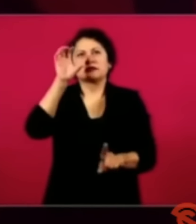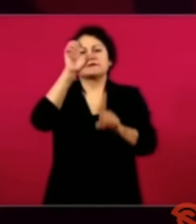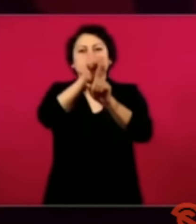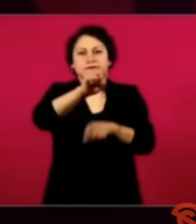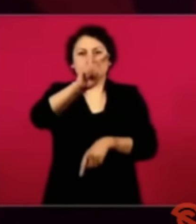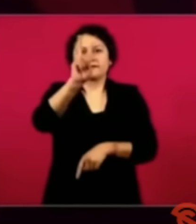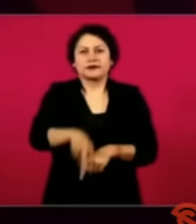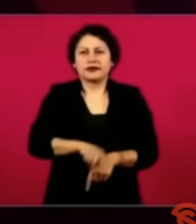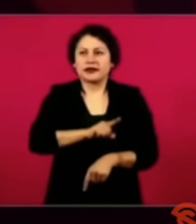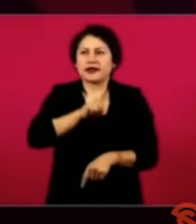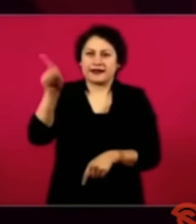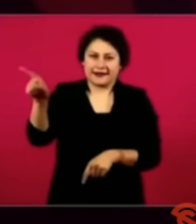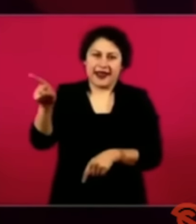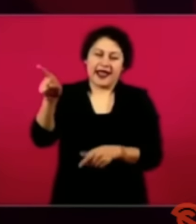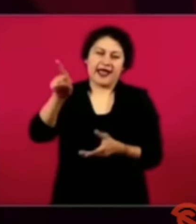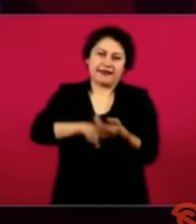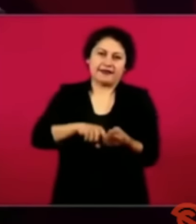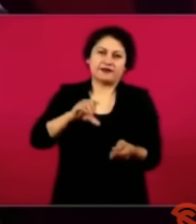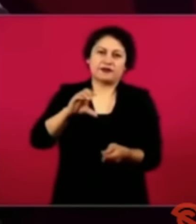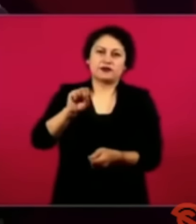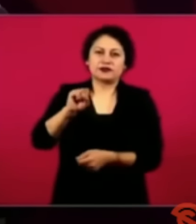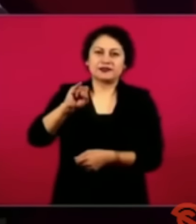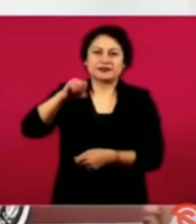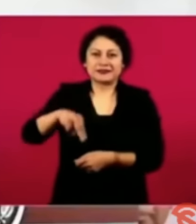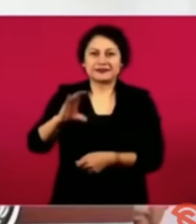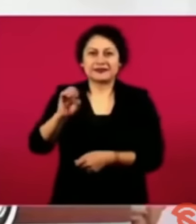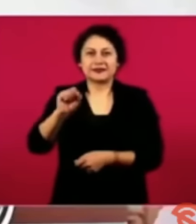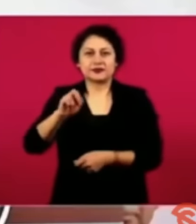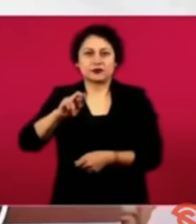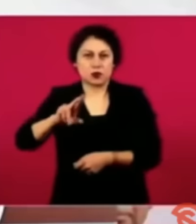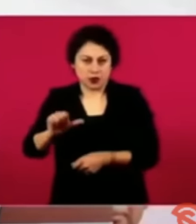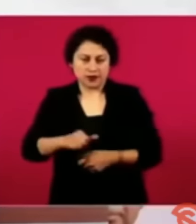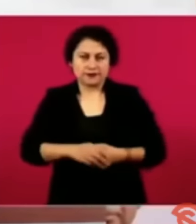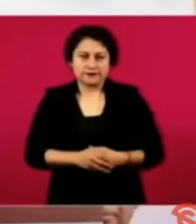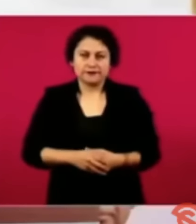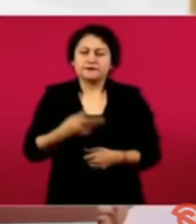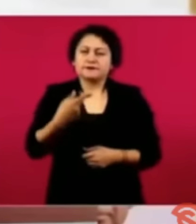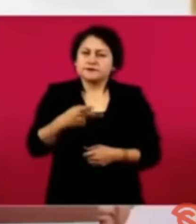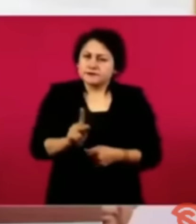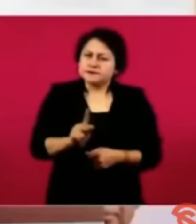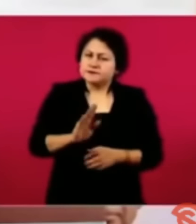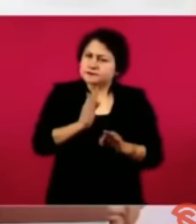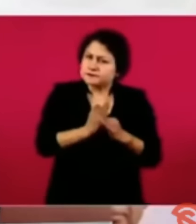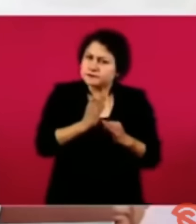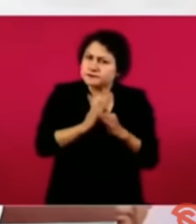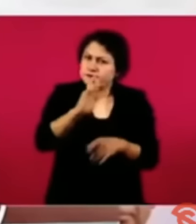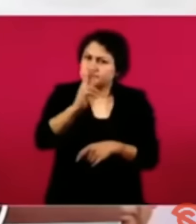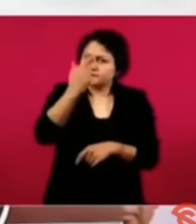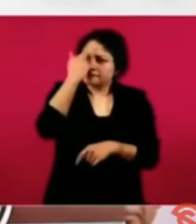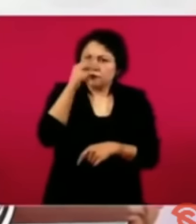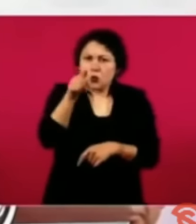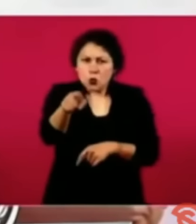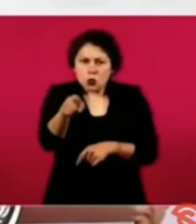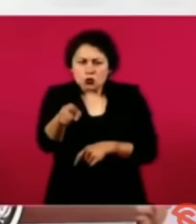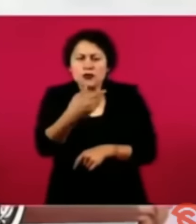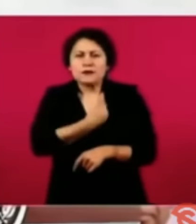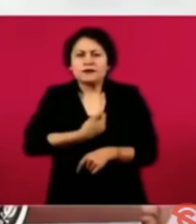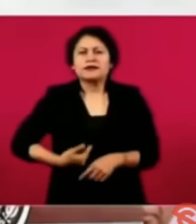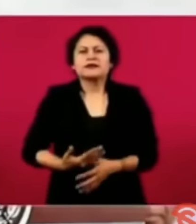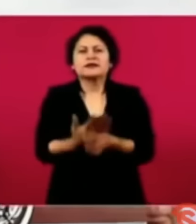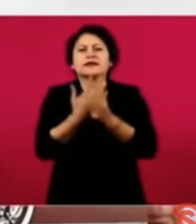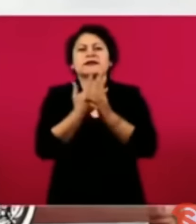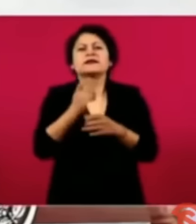Sin Censura. Pero también quisiera aprovechar, presidente, hablaba usted de héroes anónimos, para reconocer a muchos de los héroes anónimos de los medios